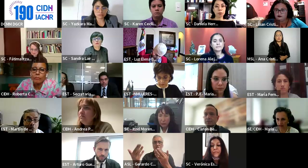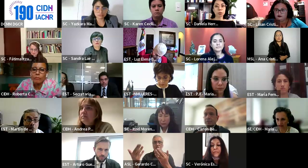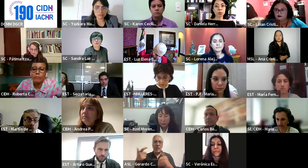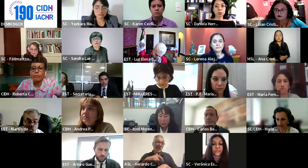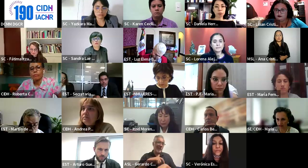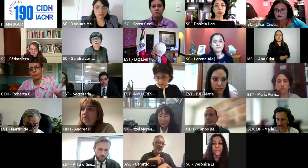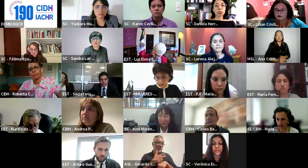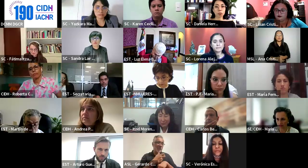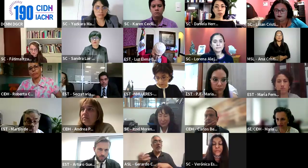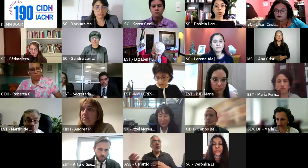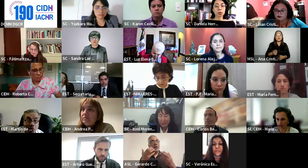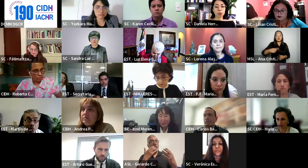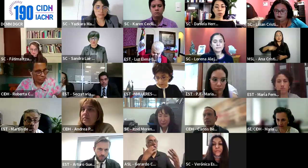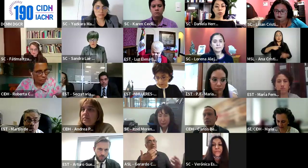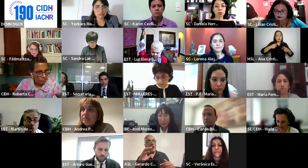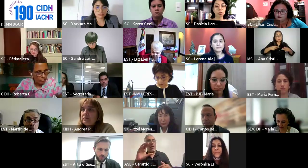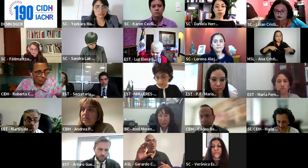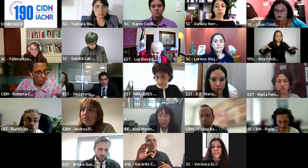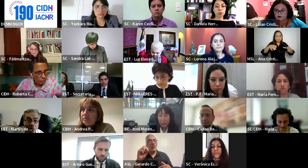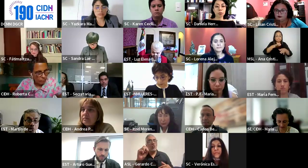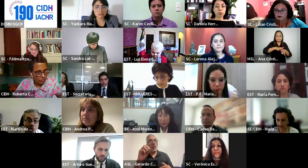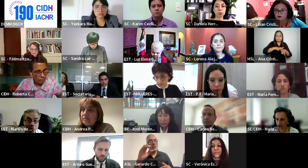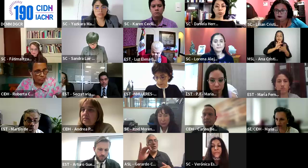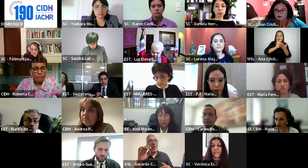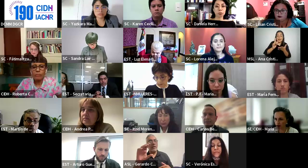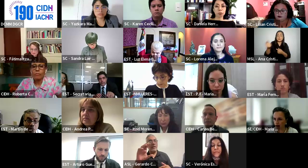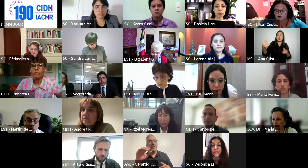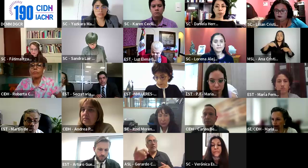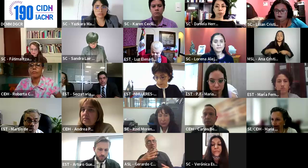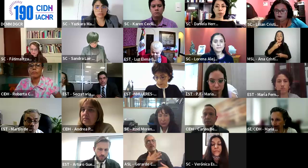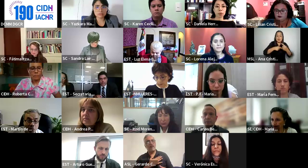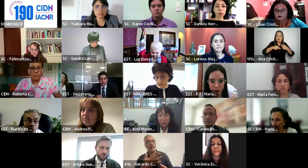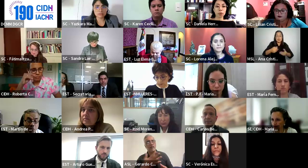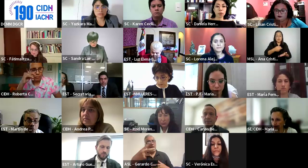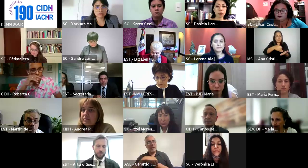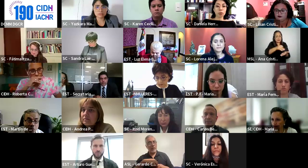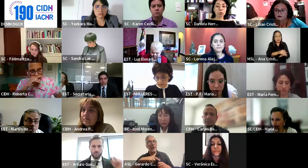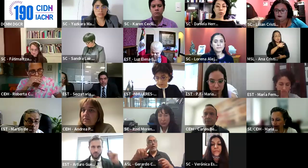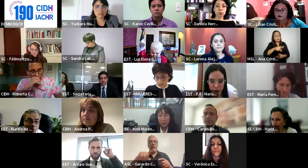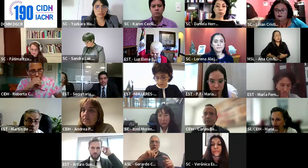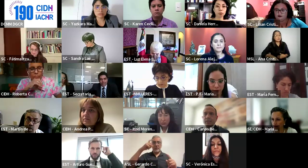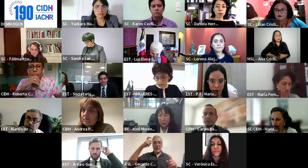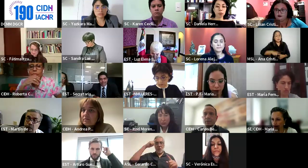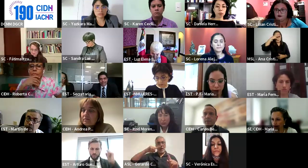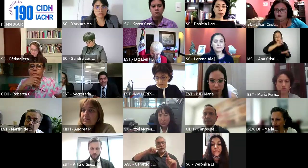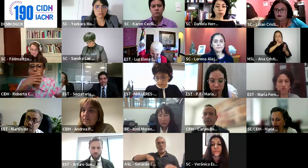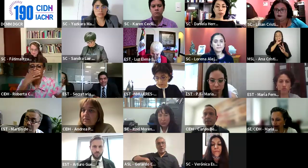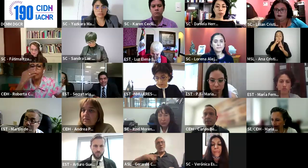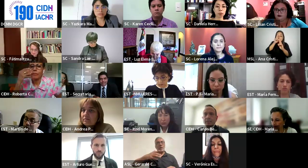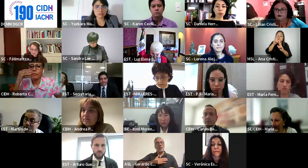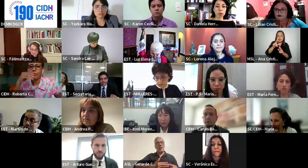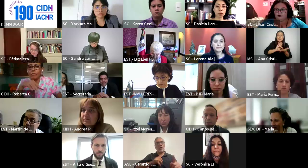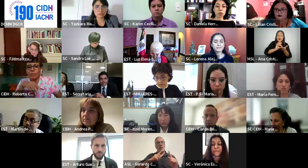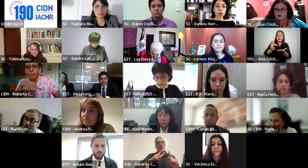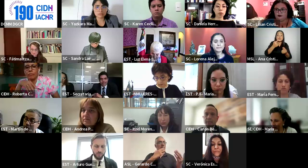a las personas de la sociedad civil por su valentía al estar aquí, al Estado por las respuestas y por estar dispuestos al diálogo.